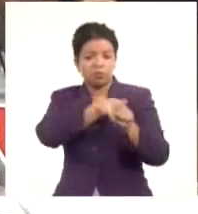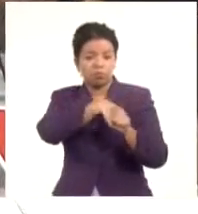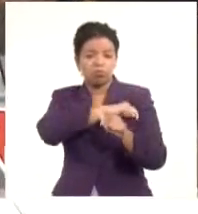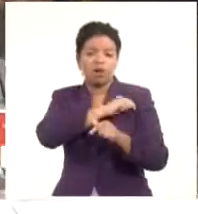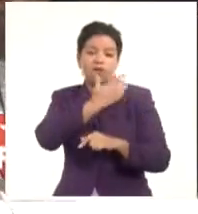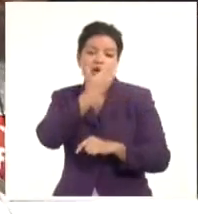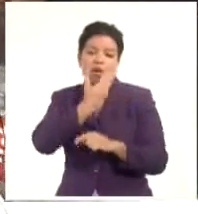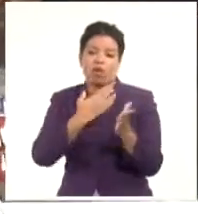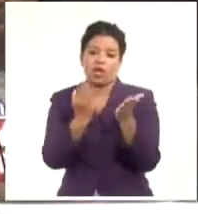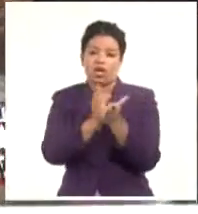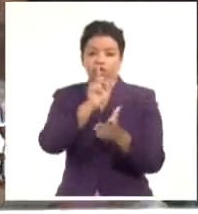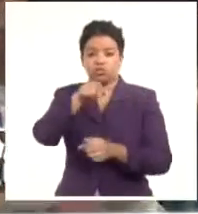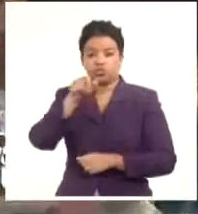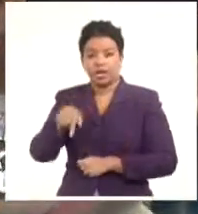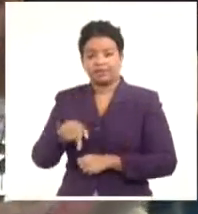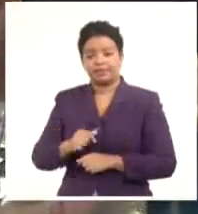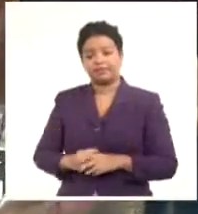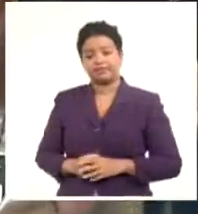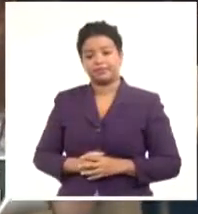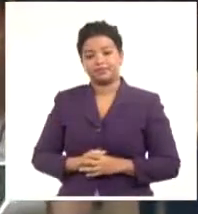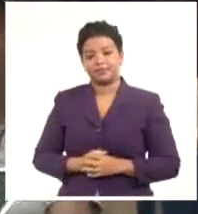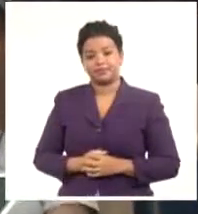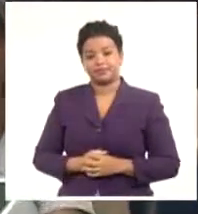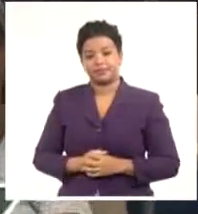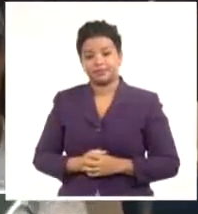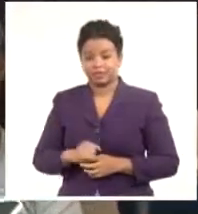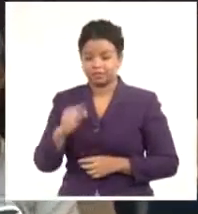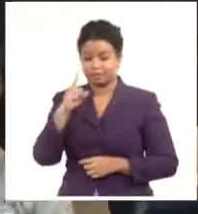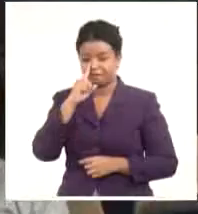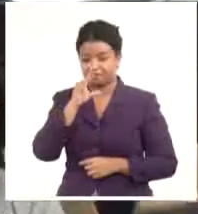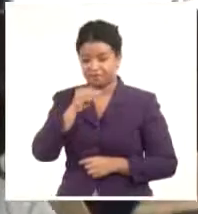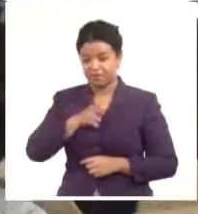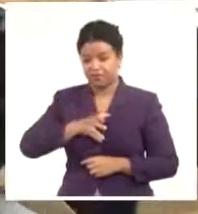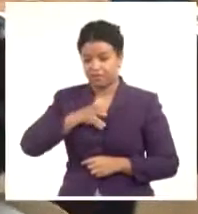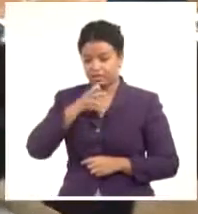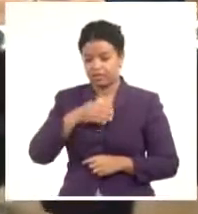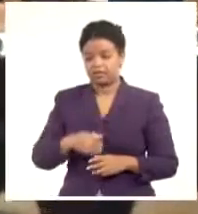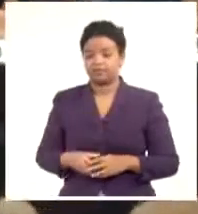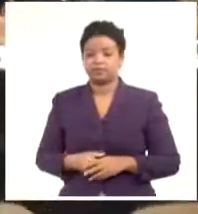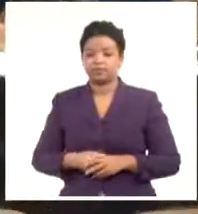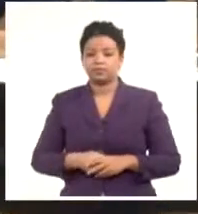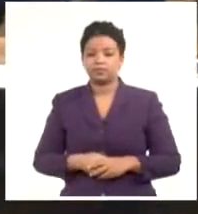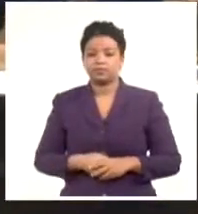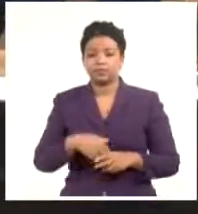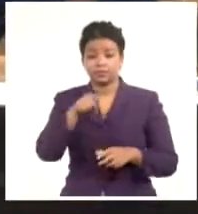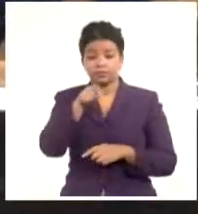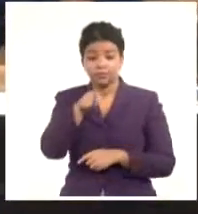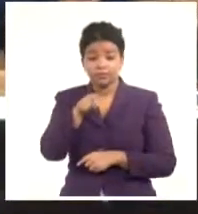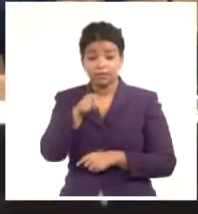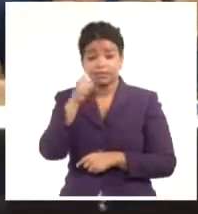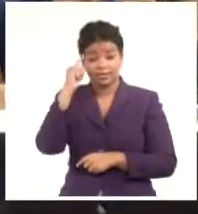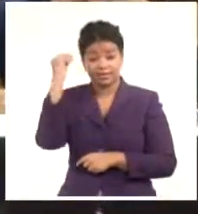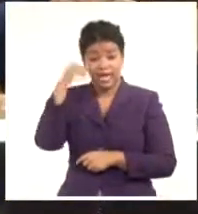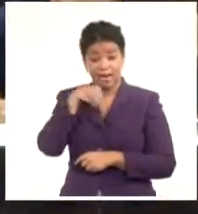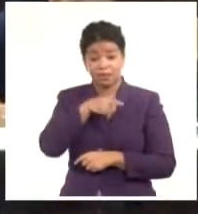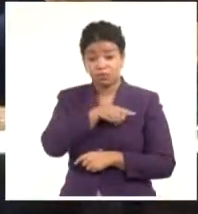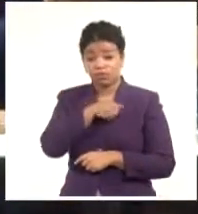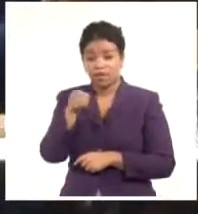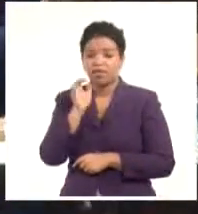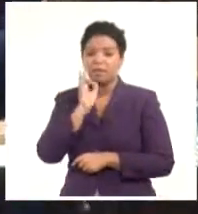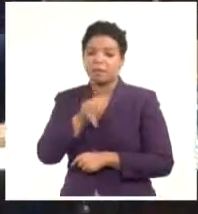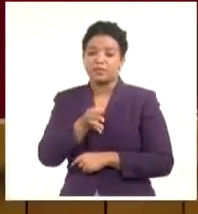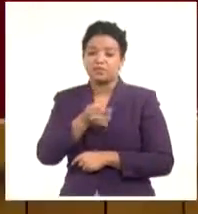nuestros estudiantes. Fin de la cita. Conciencia. Es ahí el fruto más preciado de nuestro paso por la